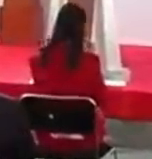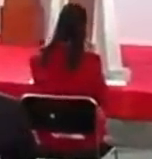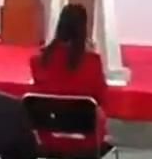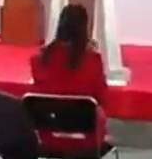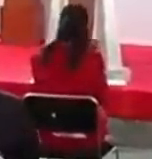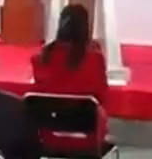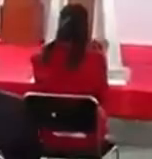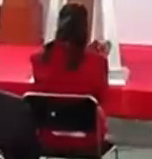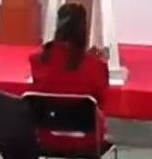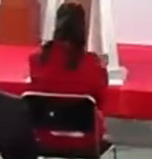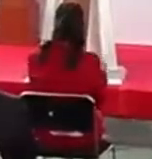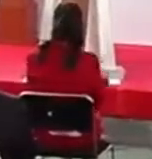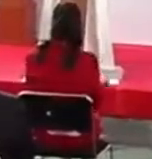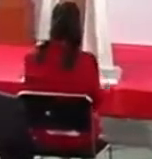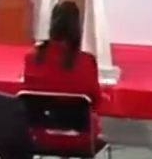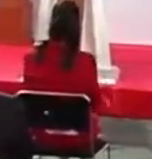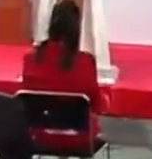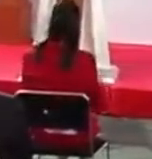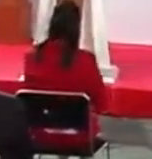Mexicanos.